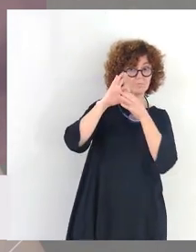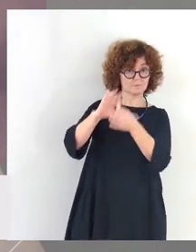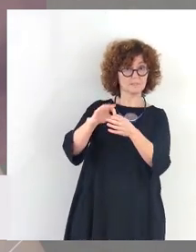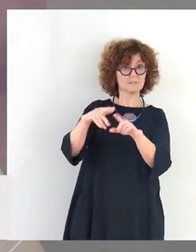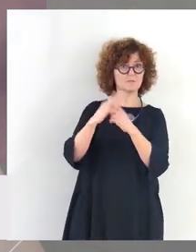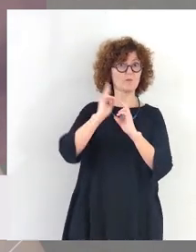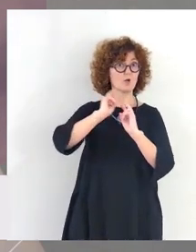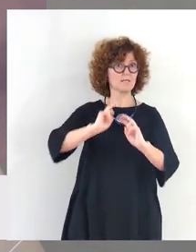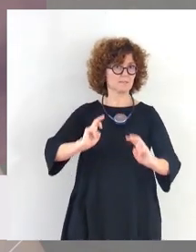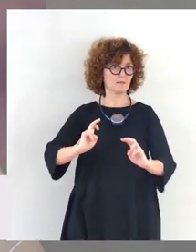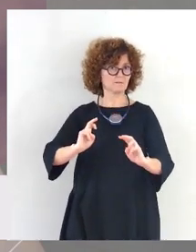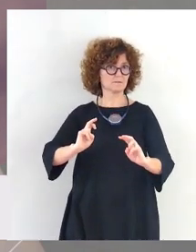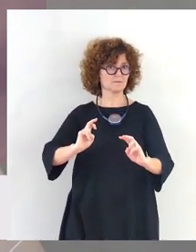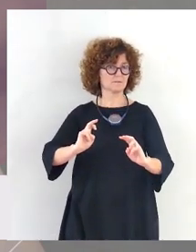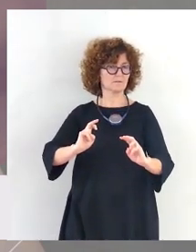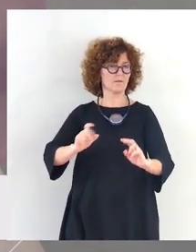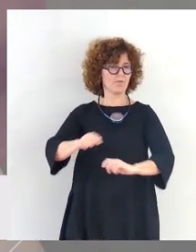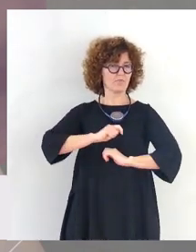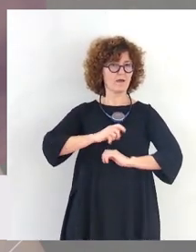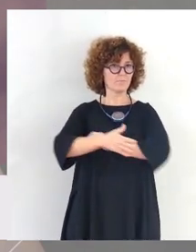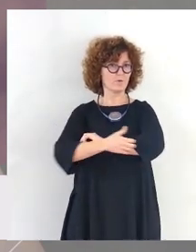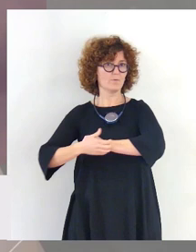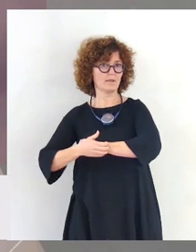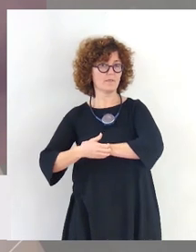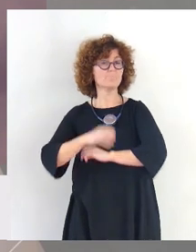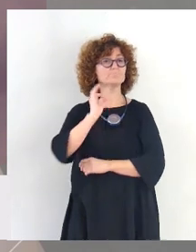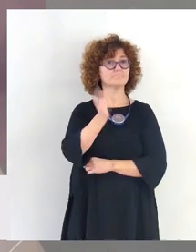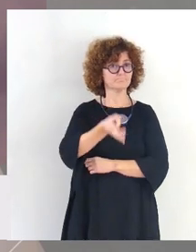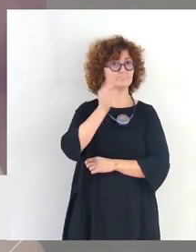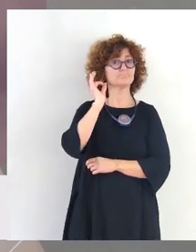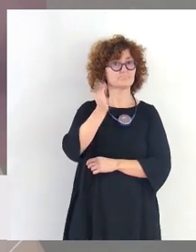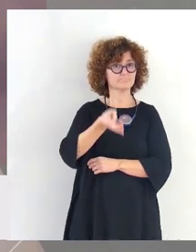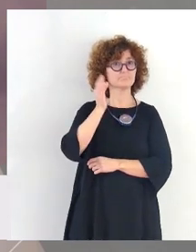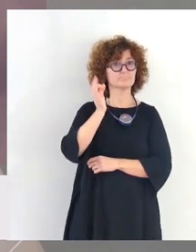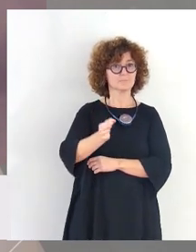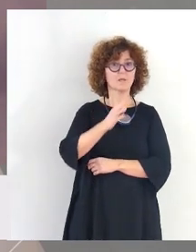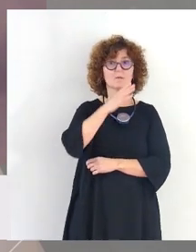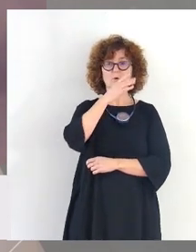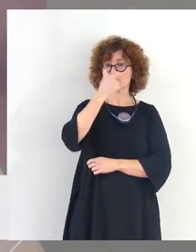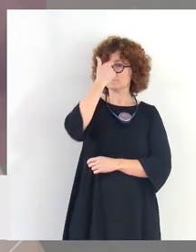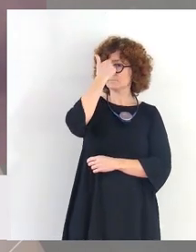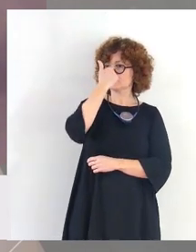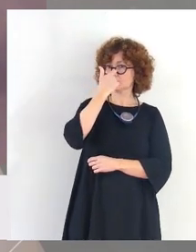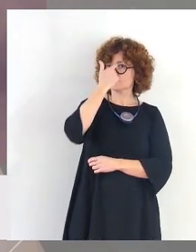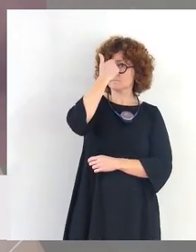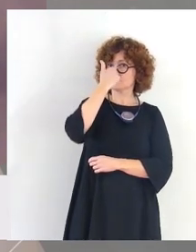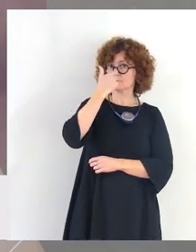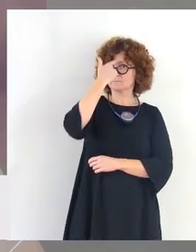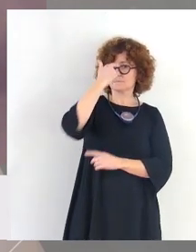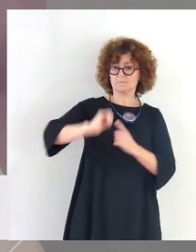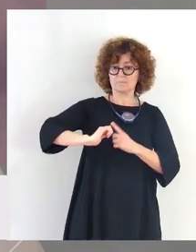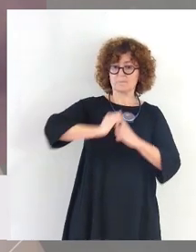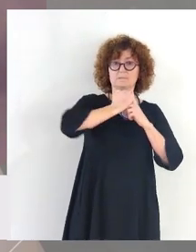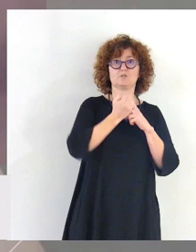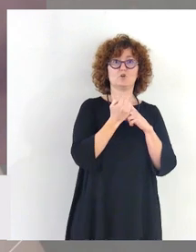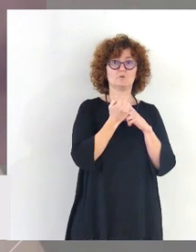estrés por la pobreza porque efectivamente producen una serie de presiones sobre la